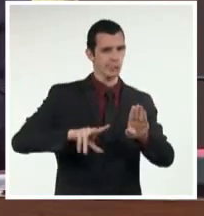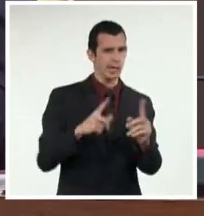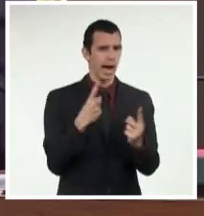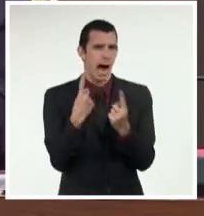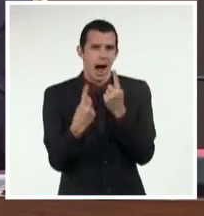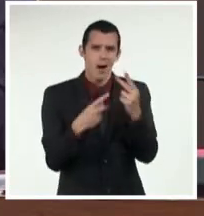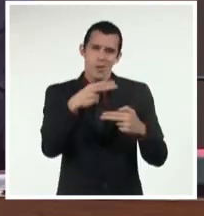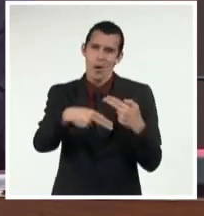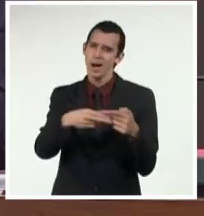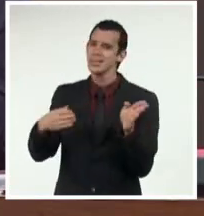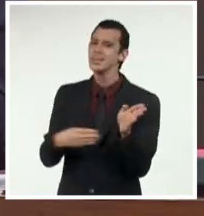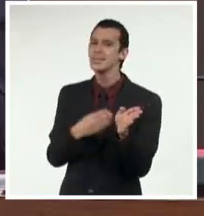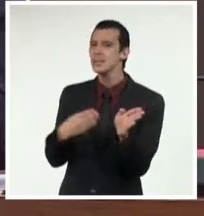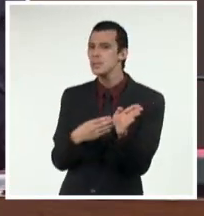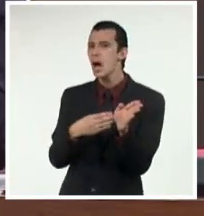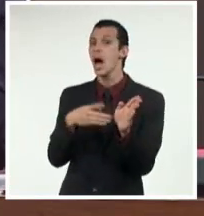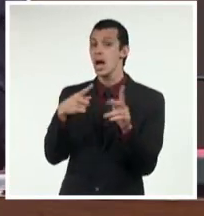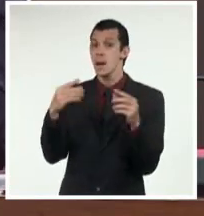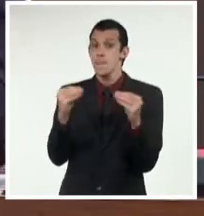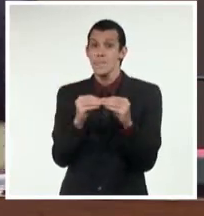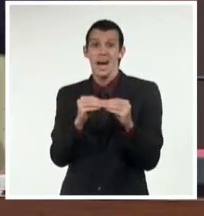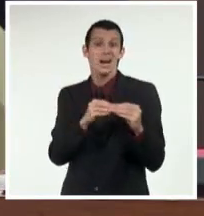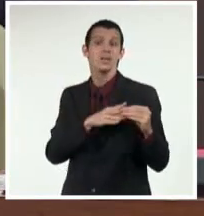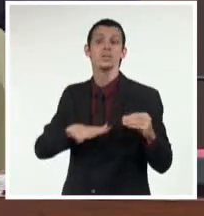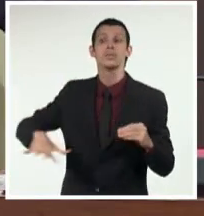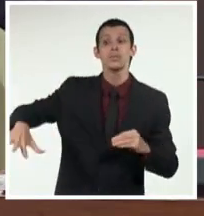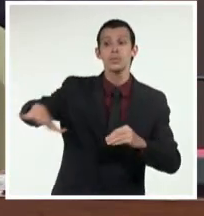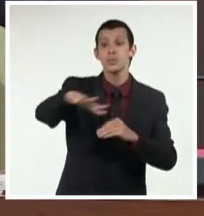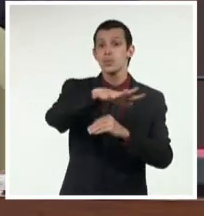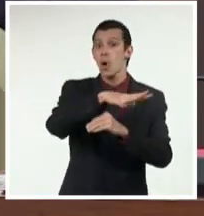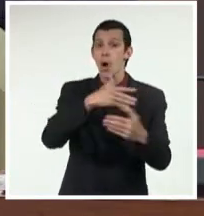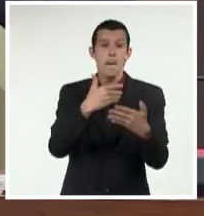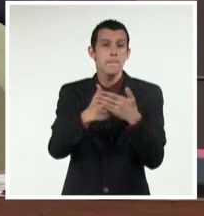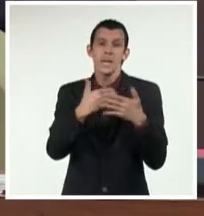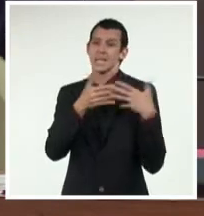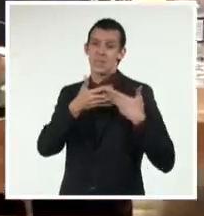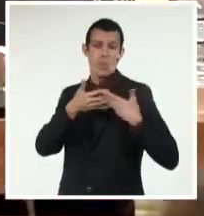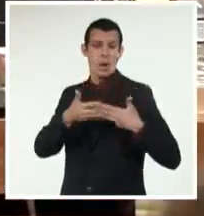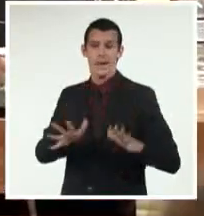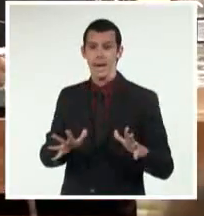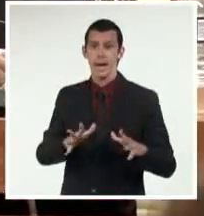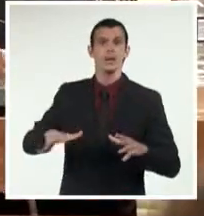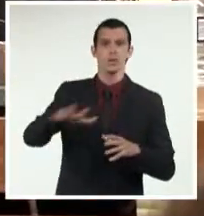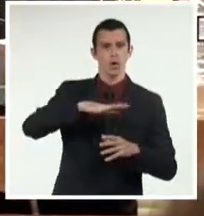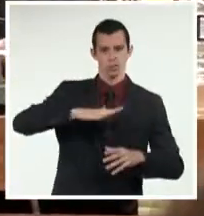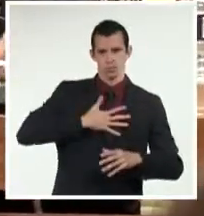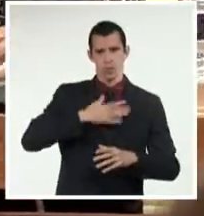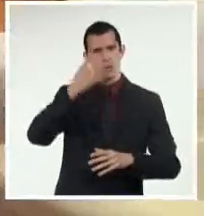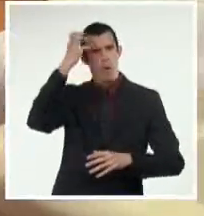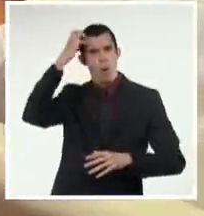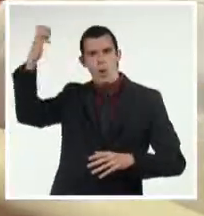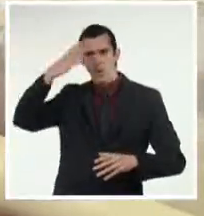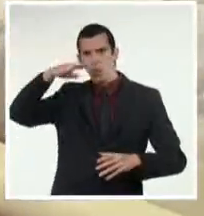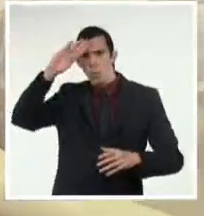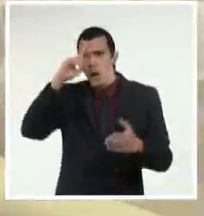del Estado, cada OCDE, cada empresa, tiene que tener un plan de enfrentamiento.